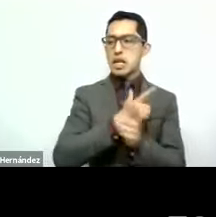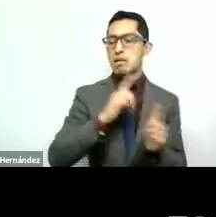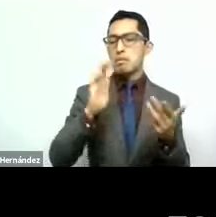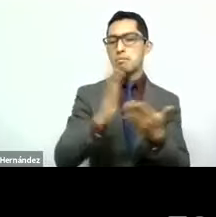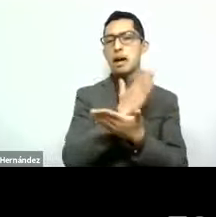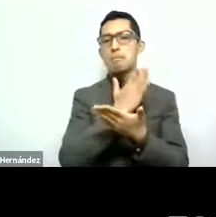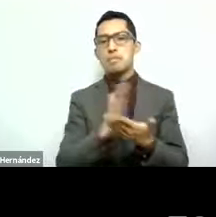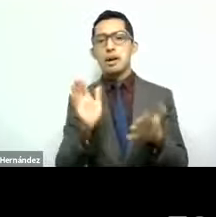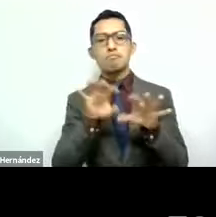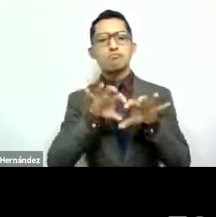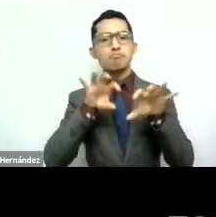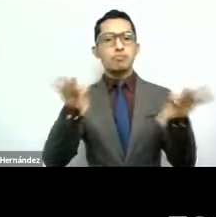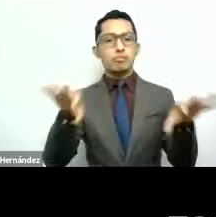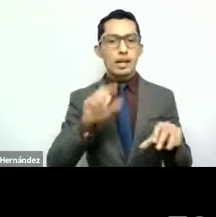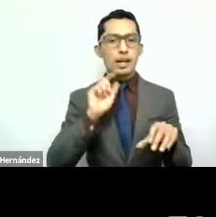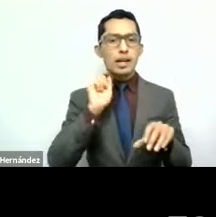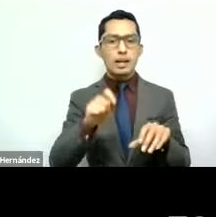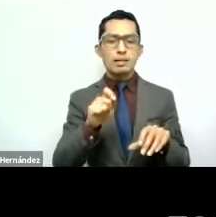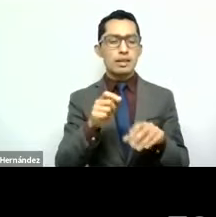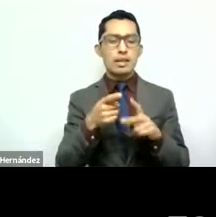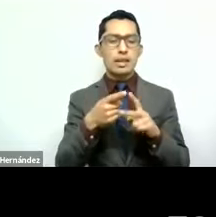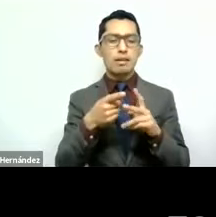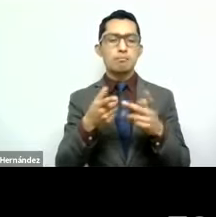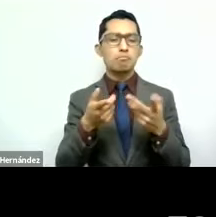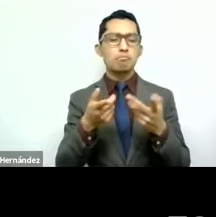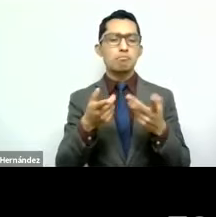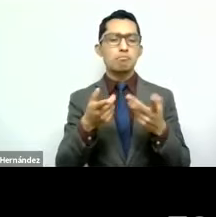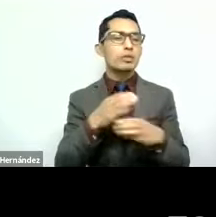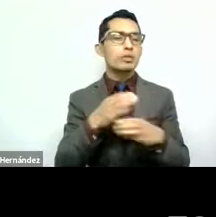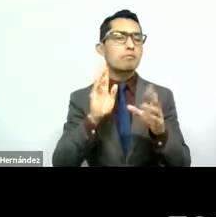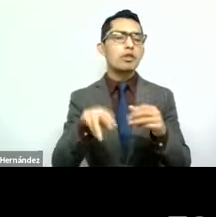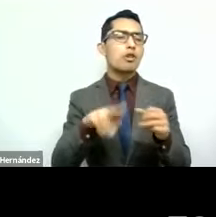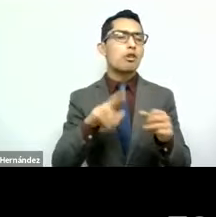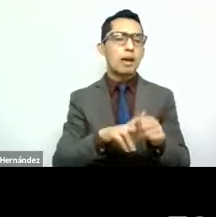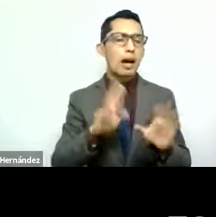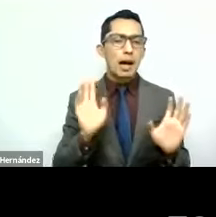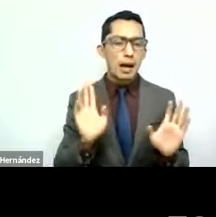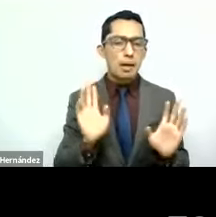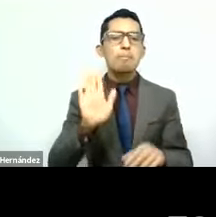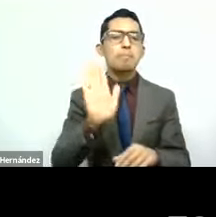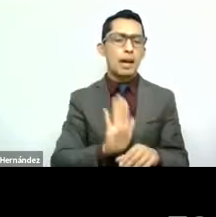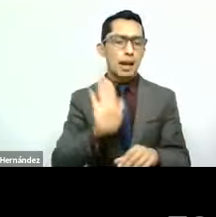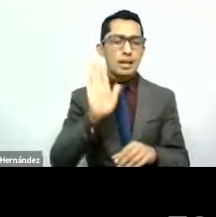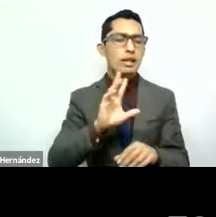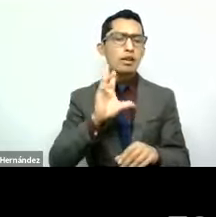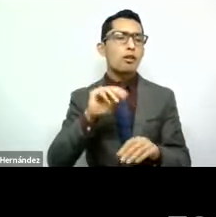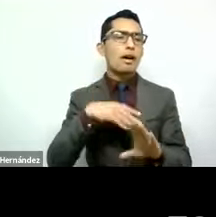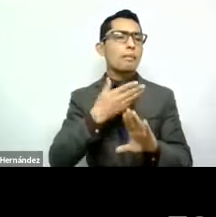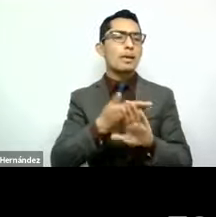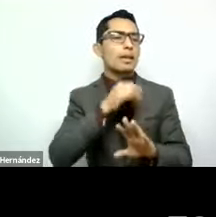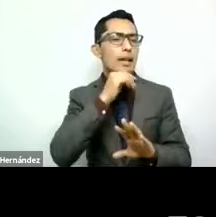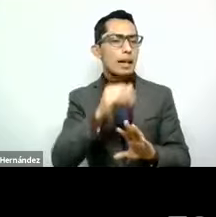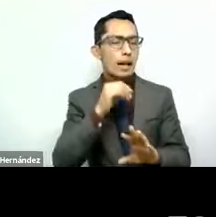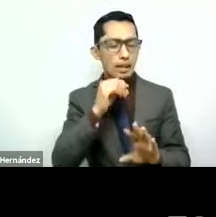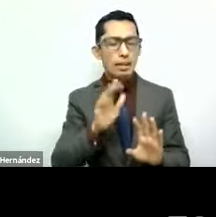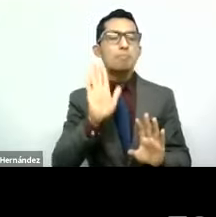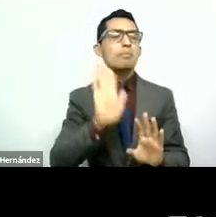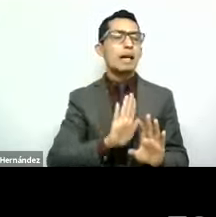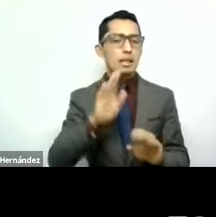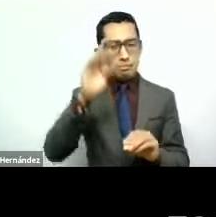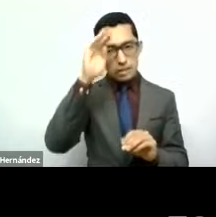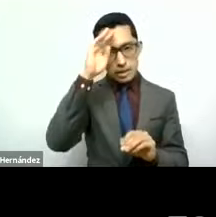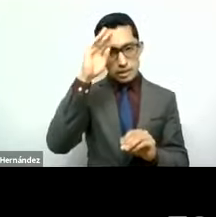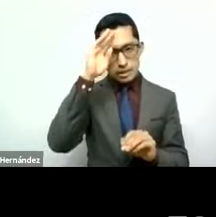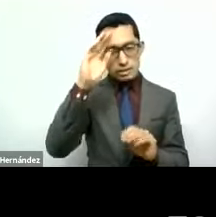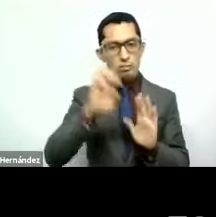Empezamos con cosas muy simples y muy inofensivas, como pudiera ser, y siempre lo pongo así, este ejemplo,